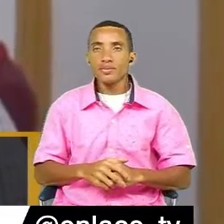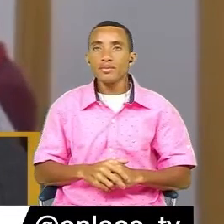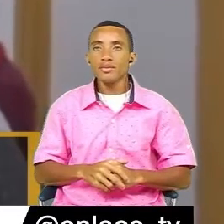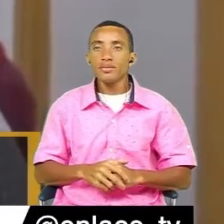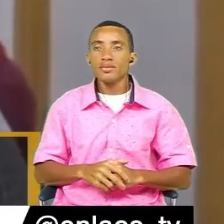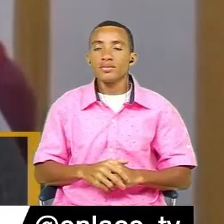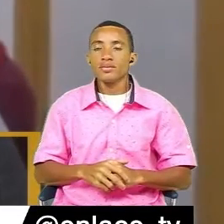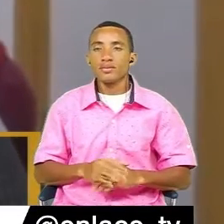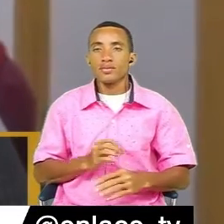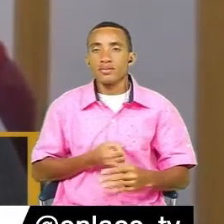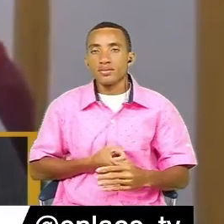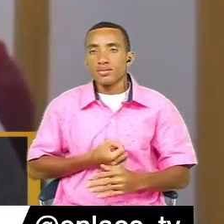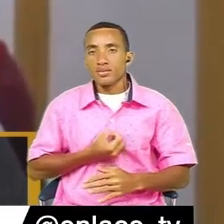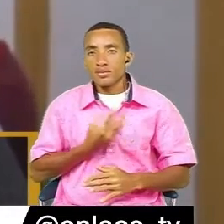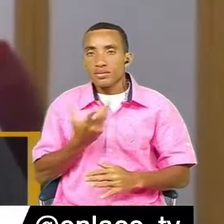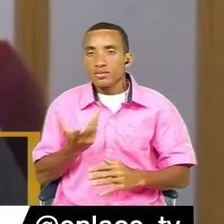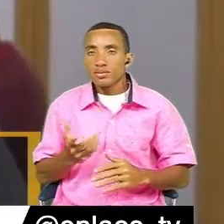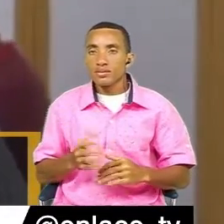interiorizar,